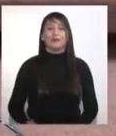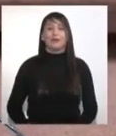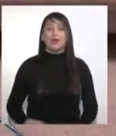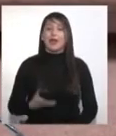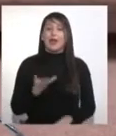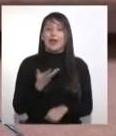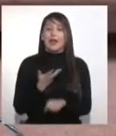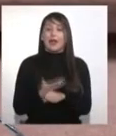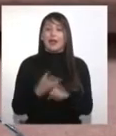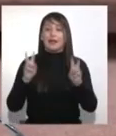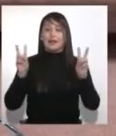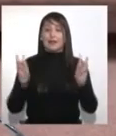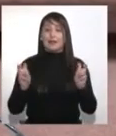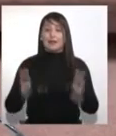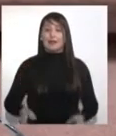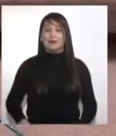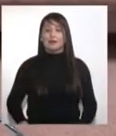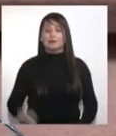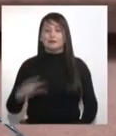que...